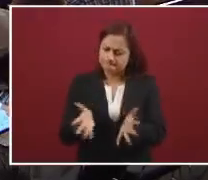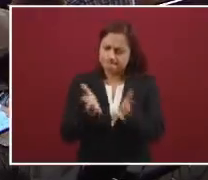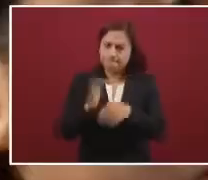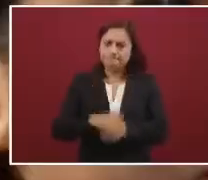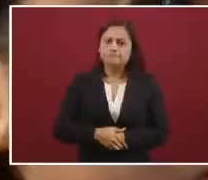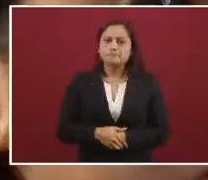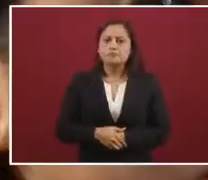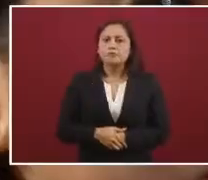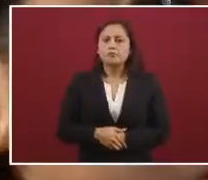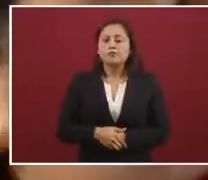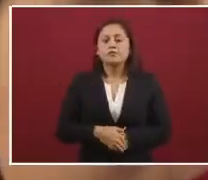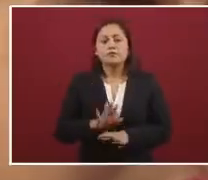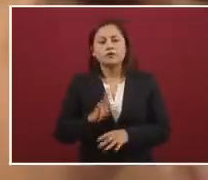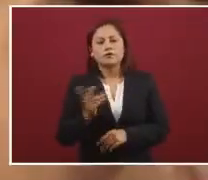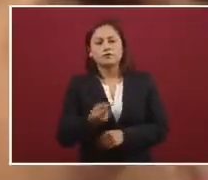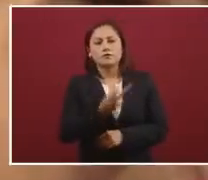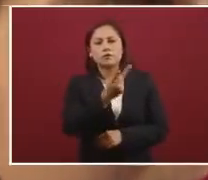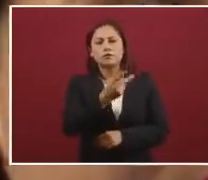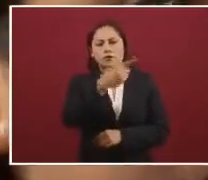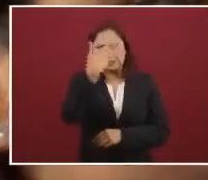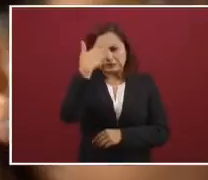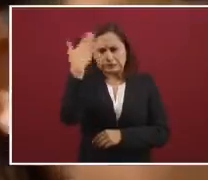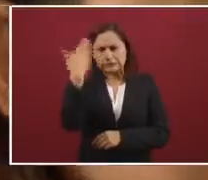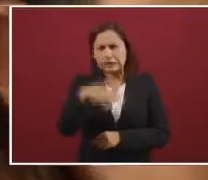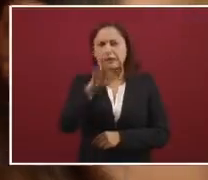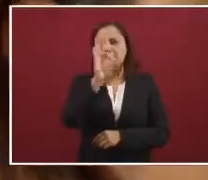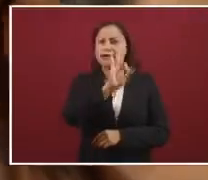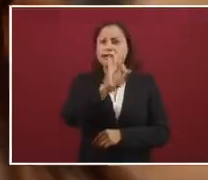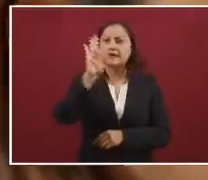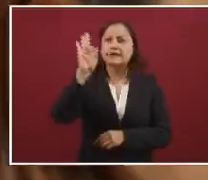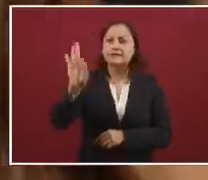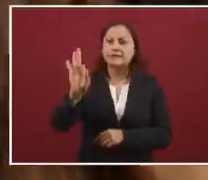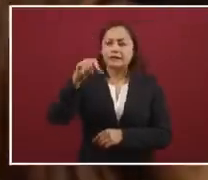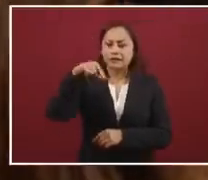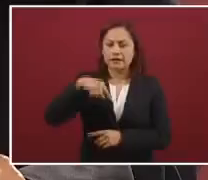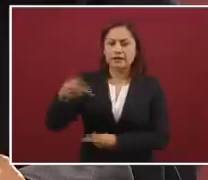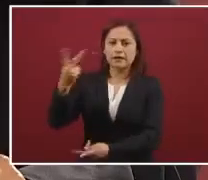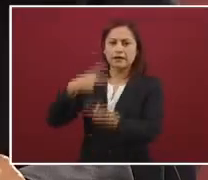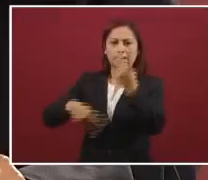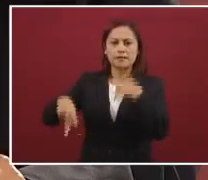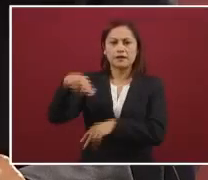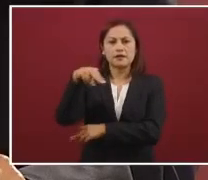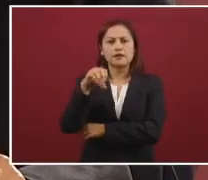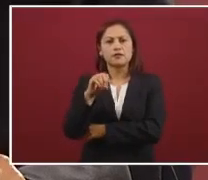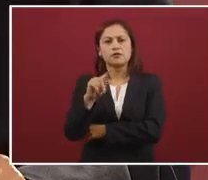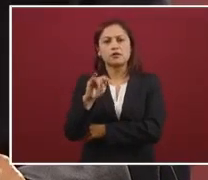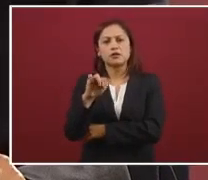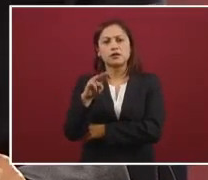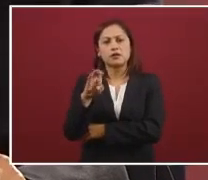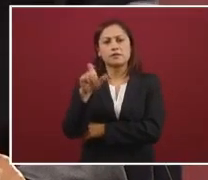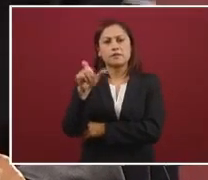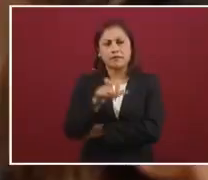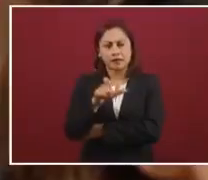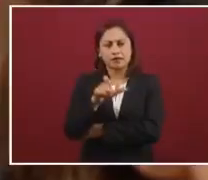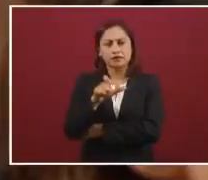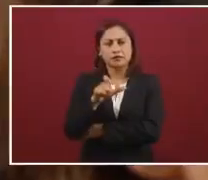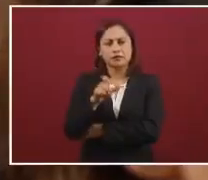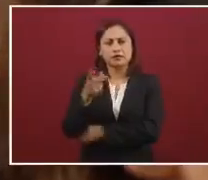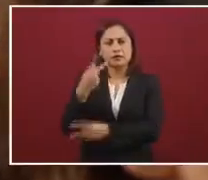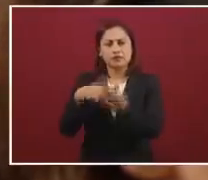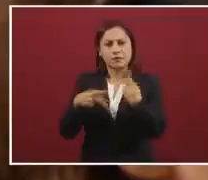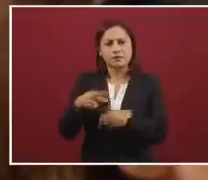tiene alguna fecha o el día que va a venir la directora de Notimex a explicar la situación de la agencia. Hoy otra vez se